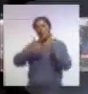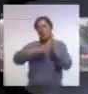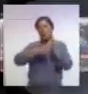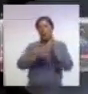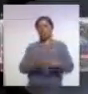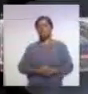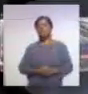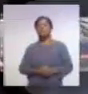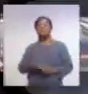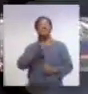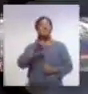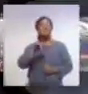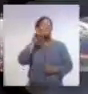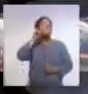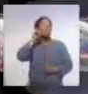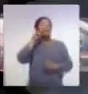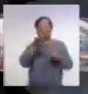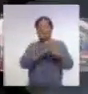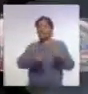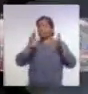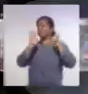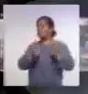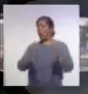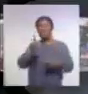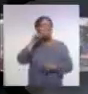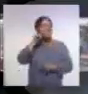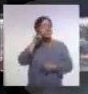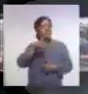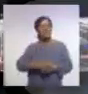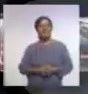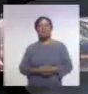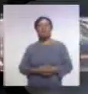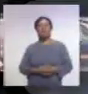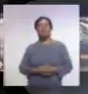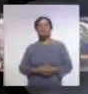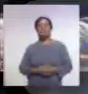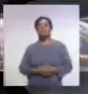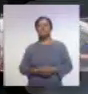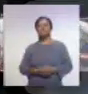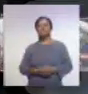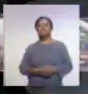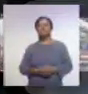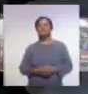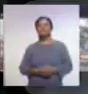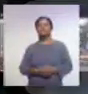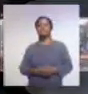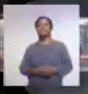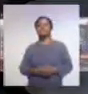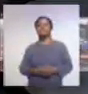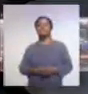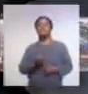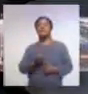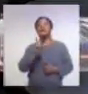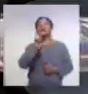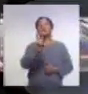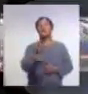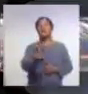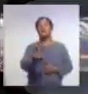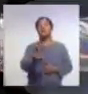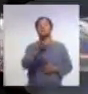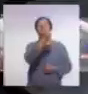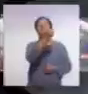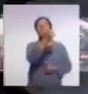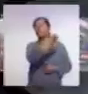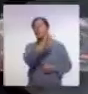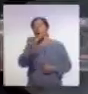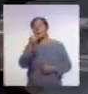hecho comenzamos mañana. ¿Mañana? Sí, mañana comenzamos. Comenzamos mañana y el día viernes de 9 de la mañana